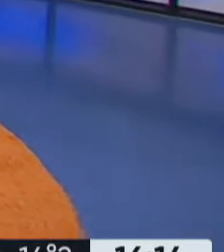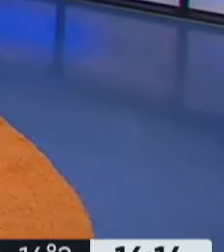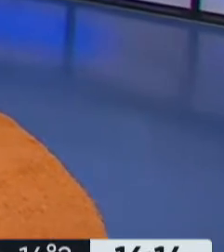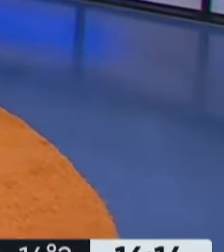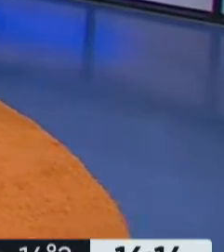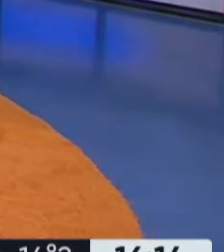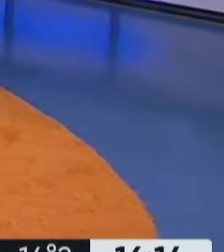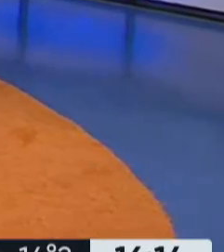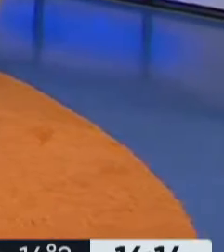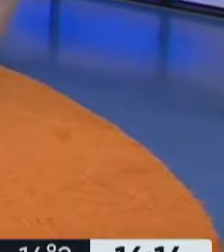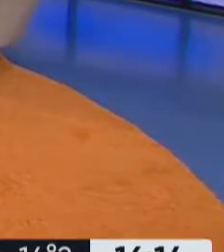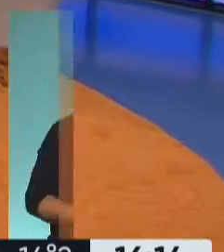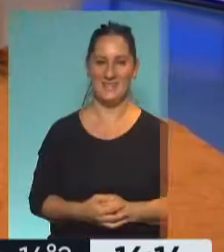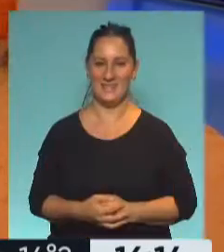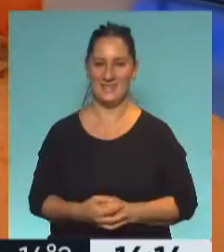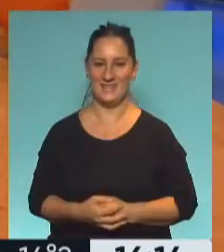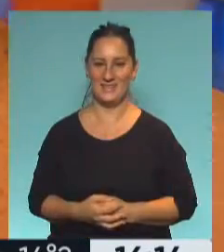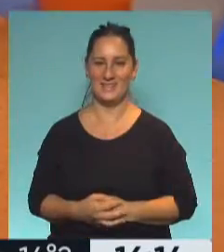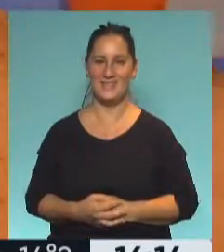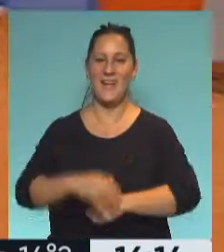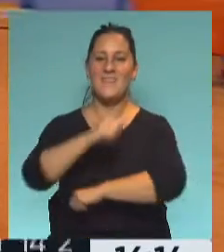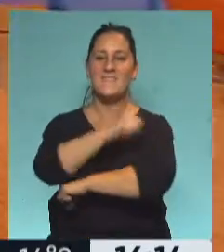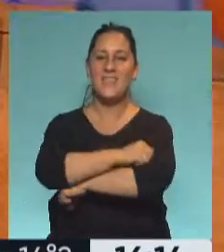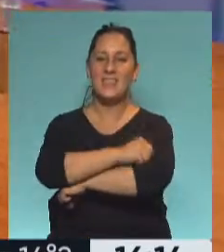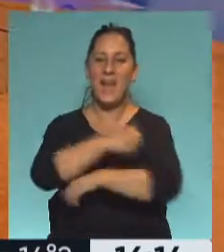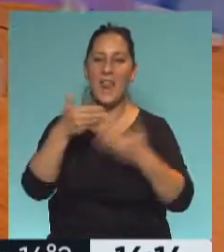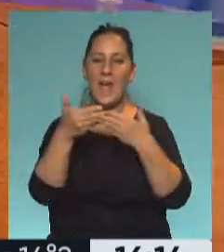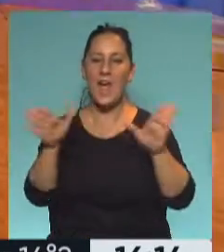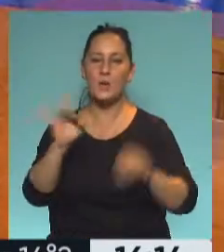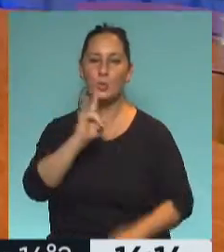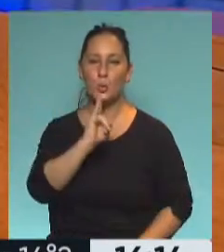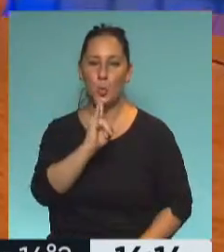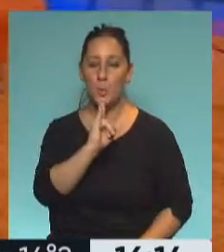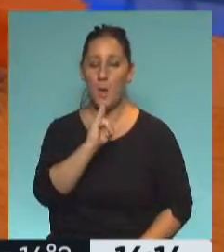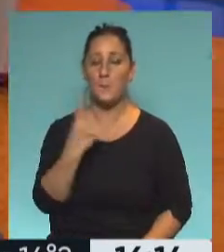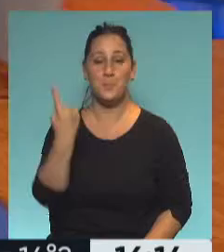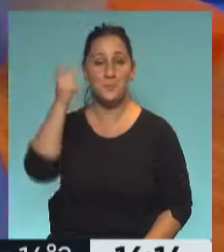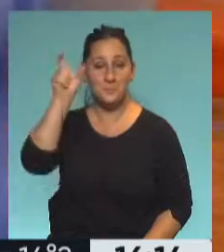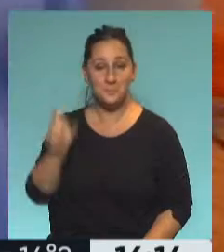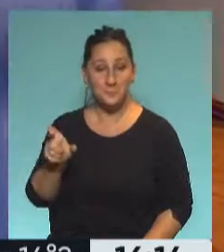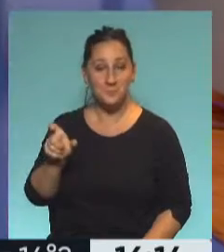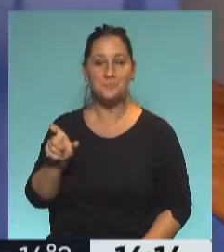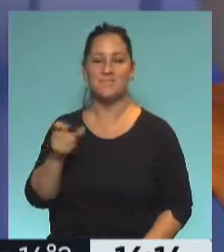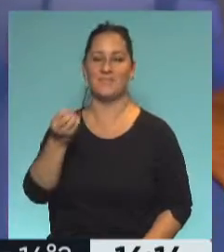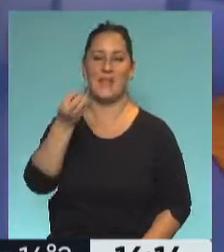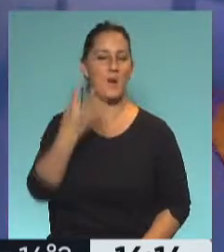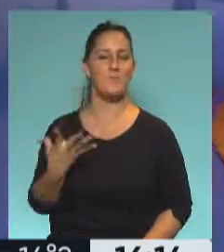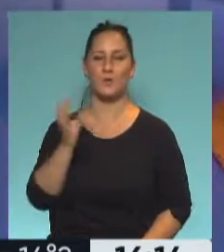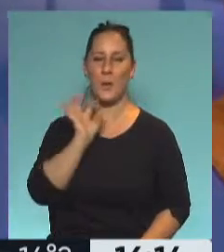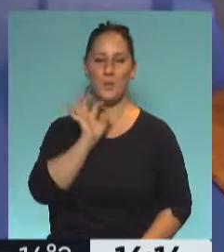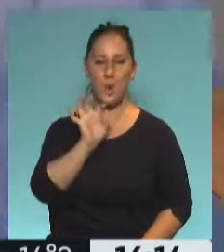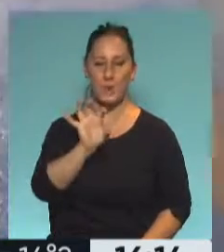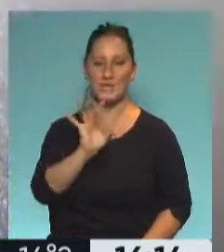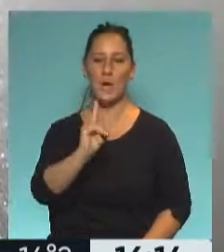próxima historia y abrir ventanita de Tucumán, porque uno de nuestros protagonistas está en esa hermosa provincia,